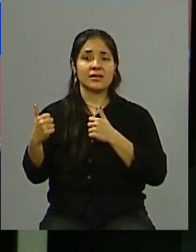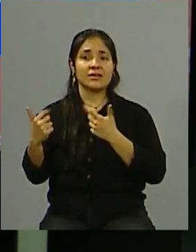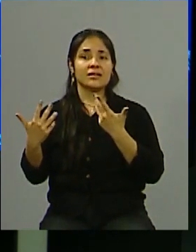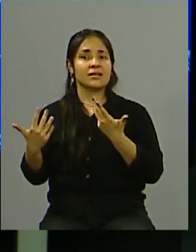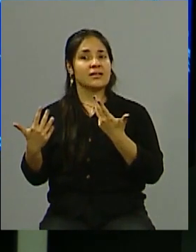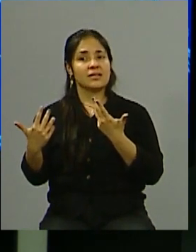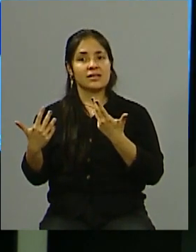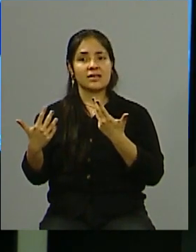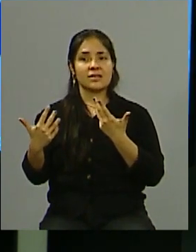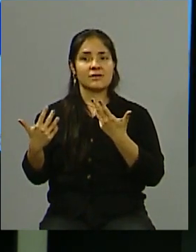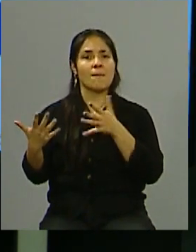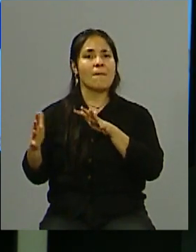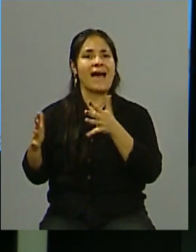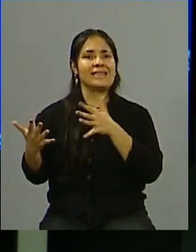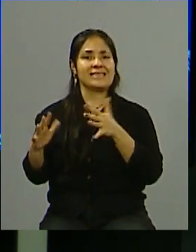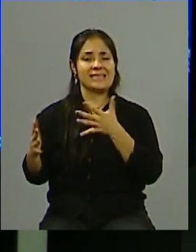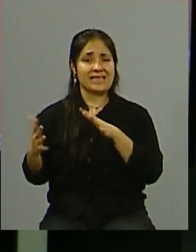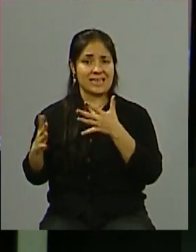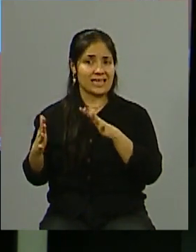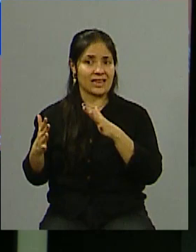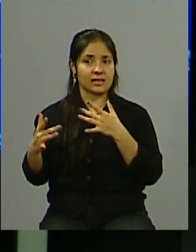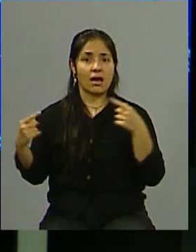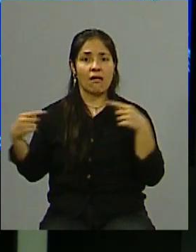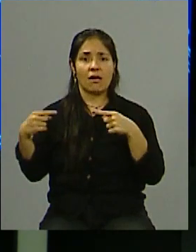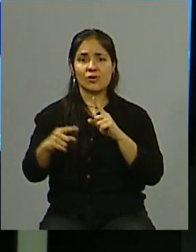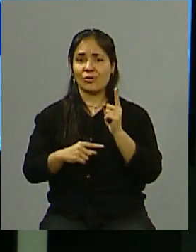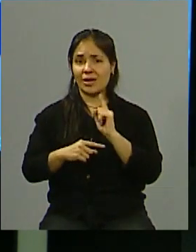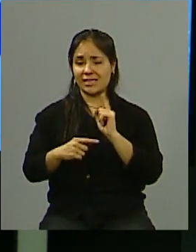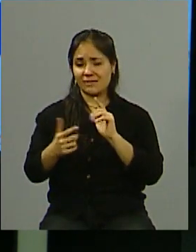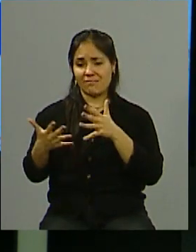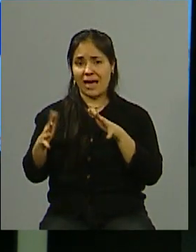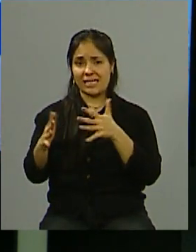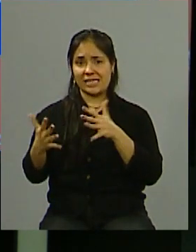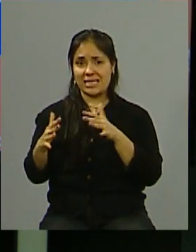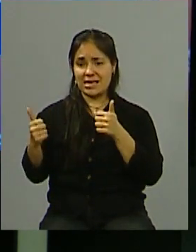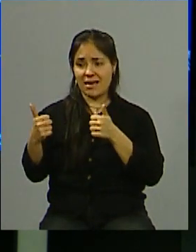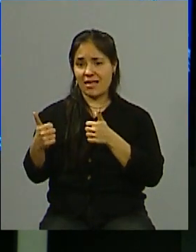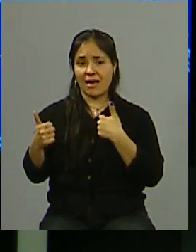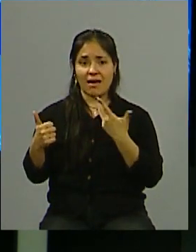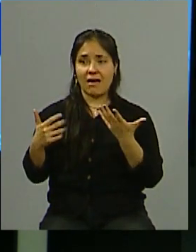son bastante más parecidas que contradictorias entre sí. Y bueno, no sé